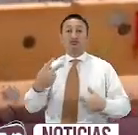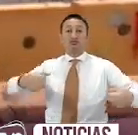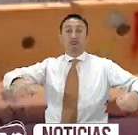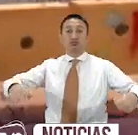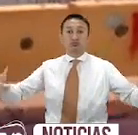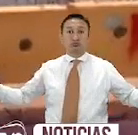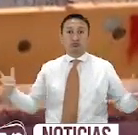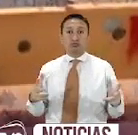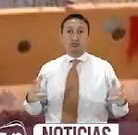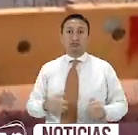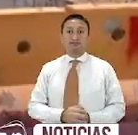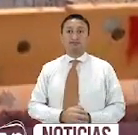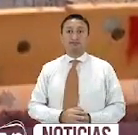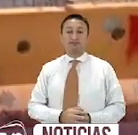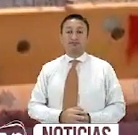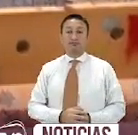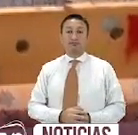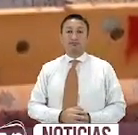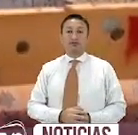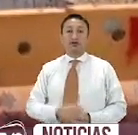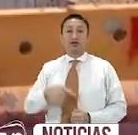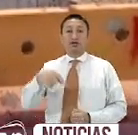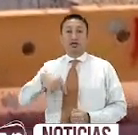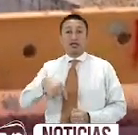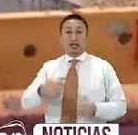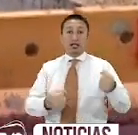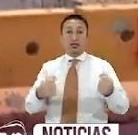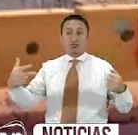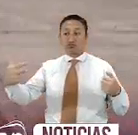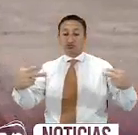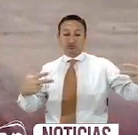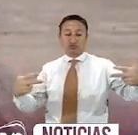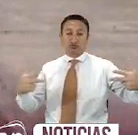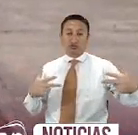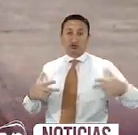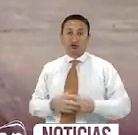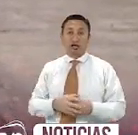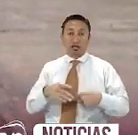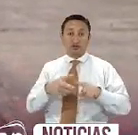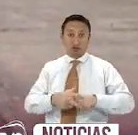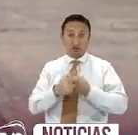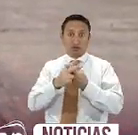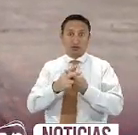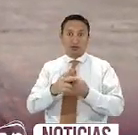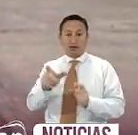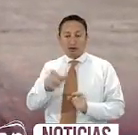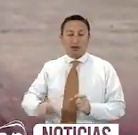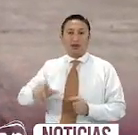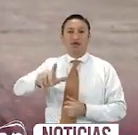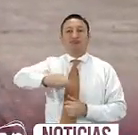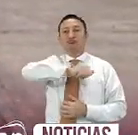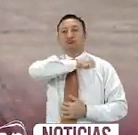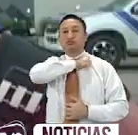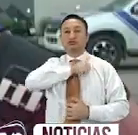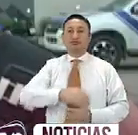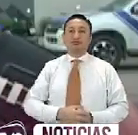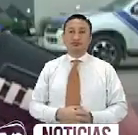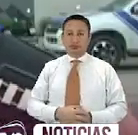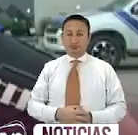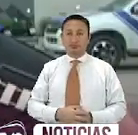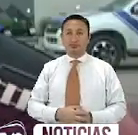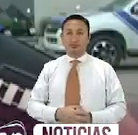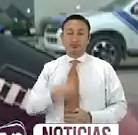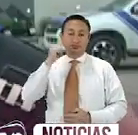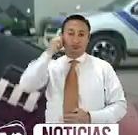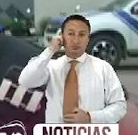más, las cuales cerraron el paso a los dos y allí se produjo el secuestro. Por